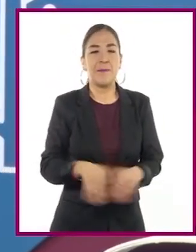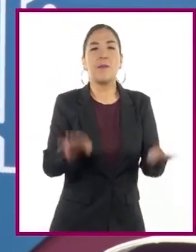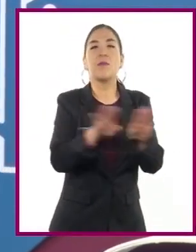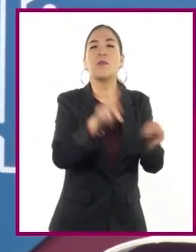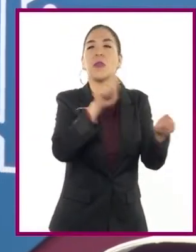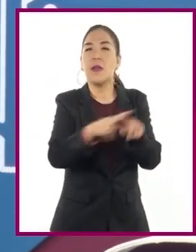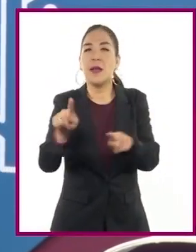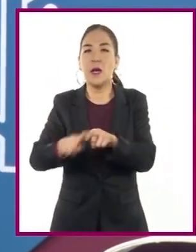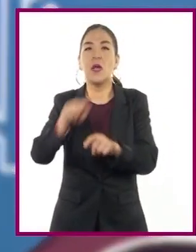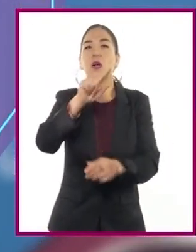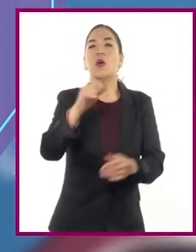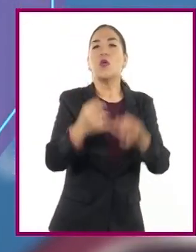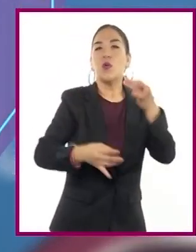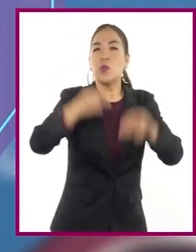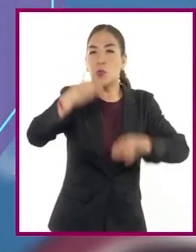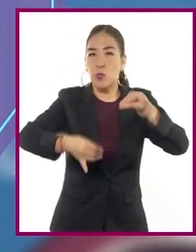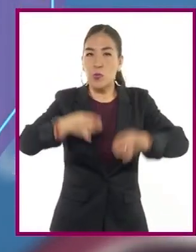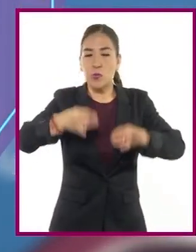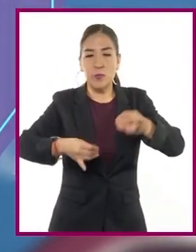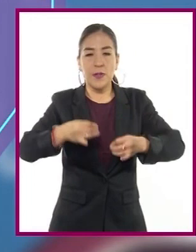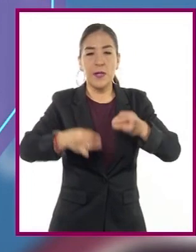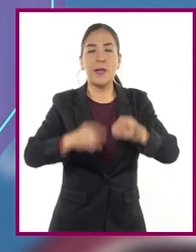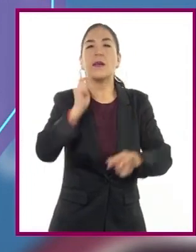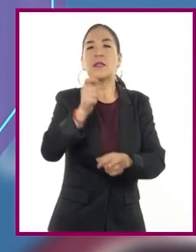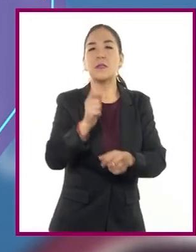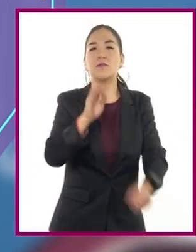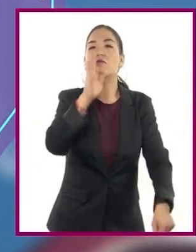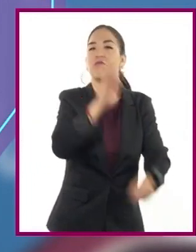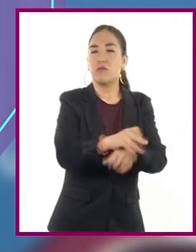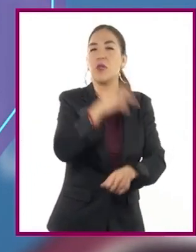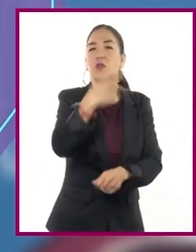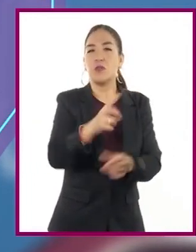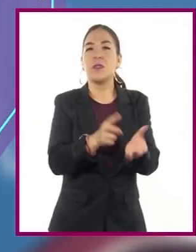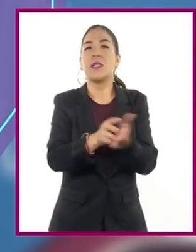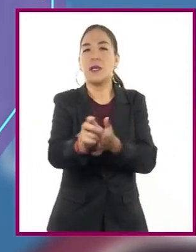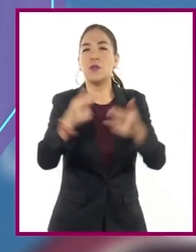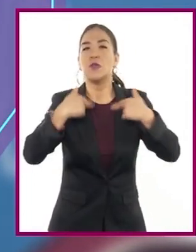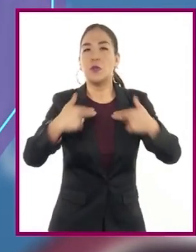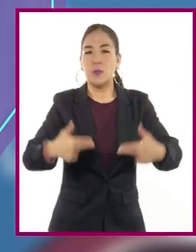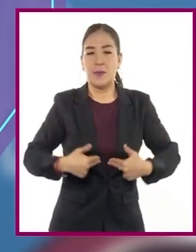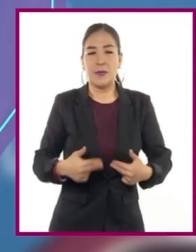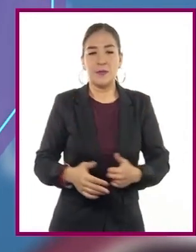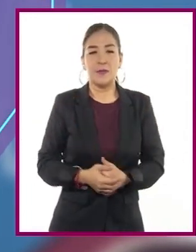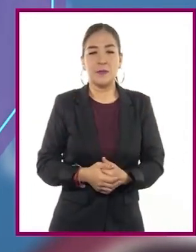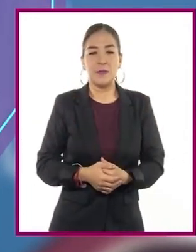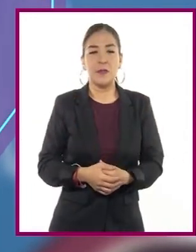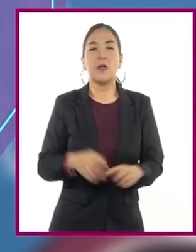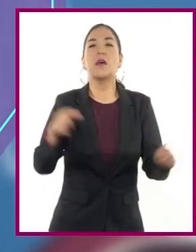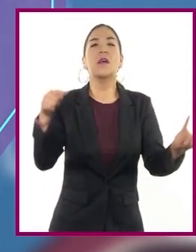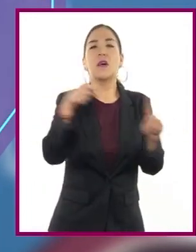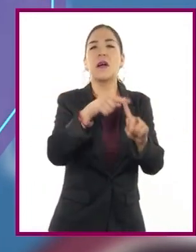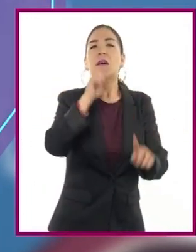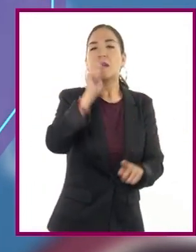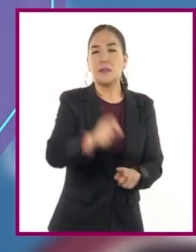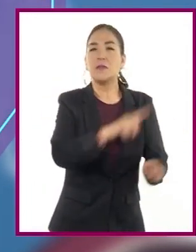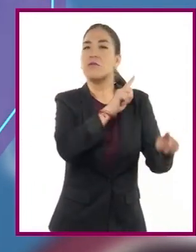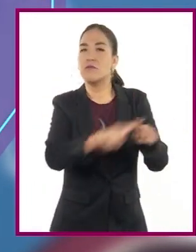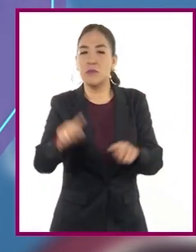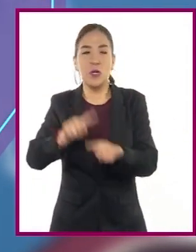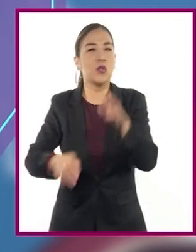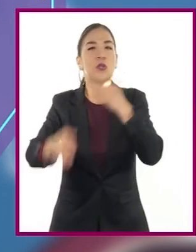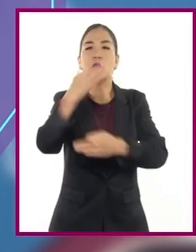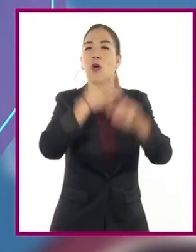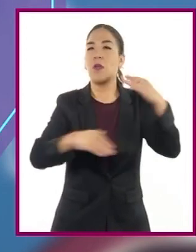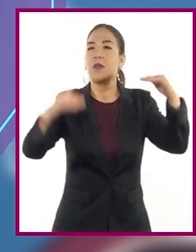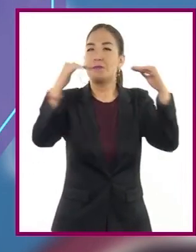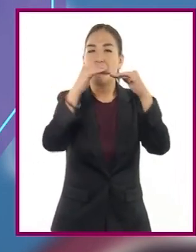disposiciones jurídicas protegen los derechos humanos, se aplican a todos por